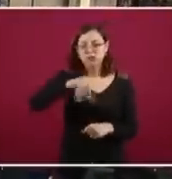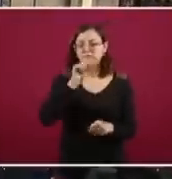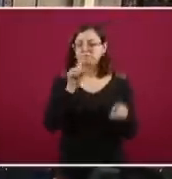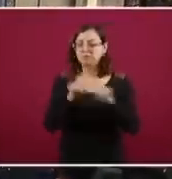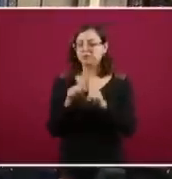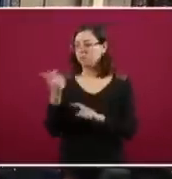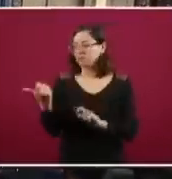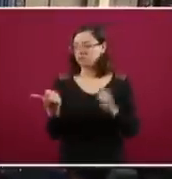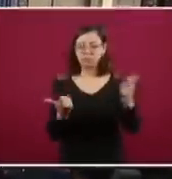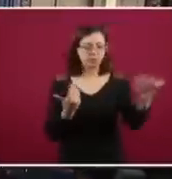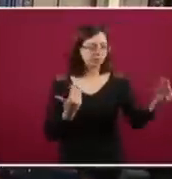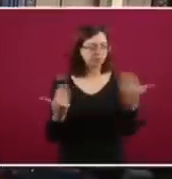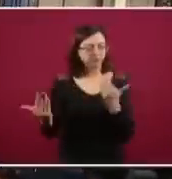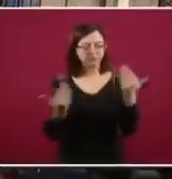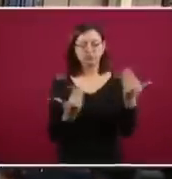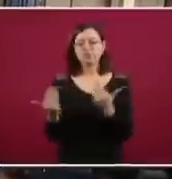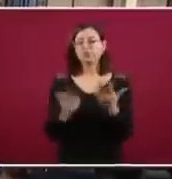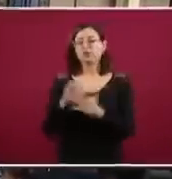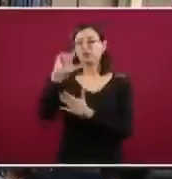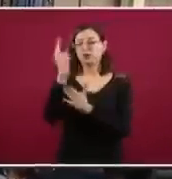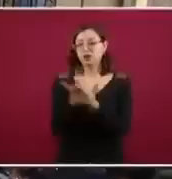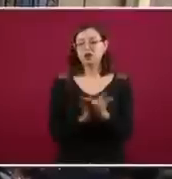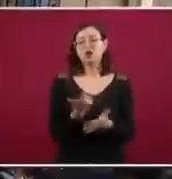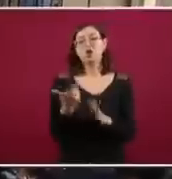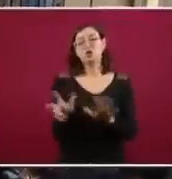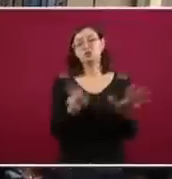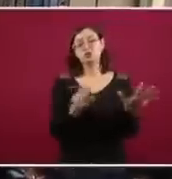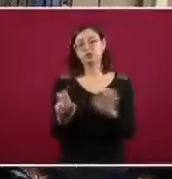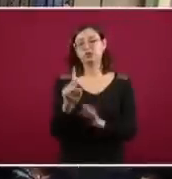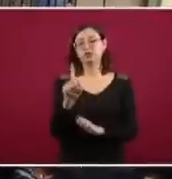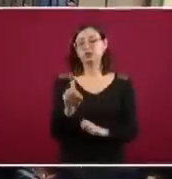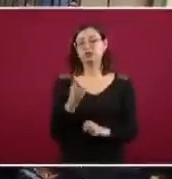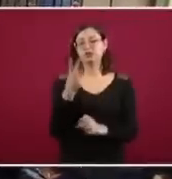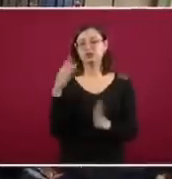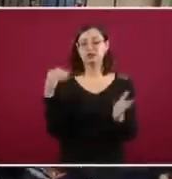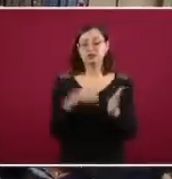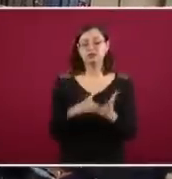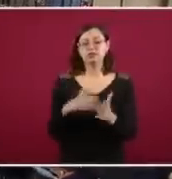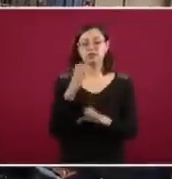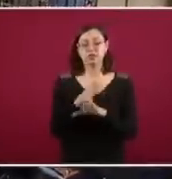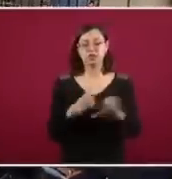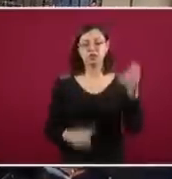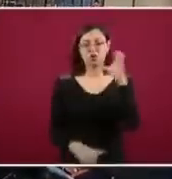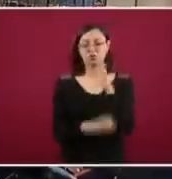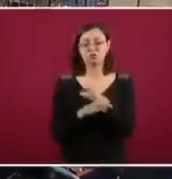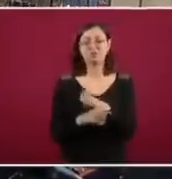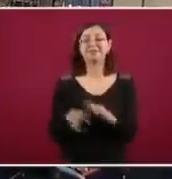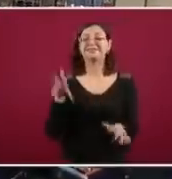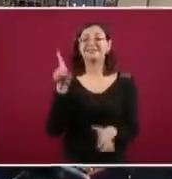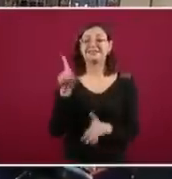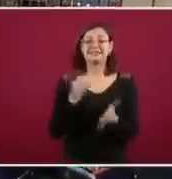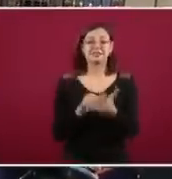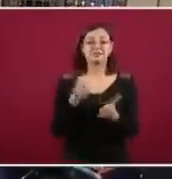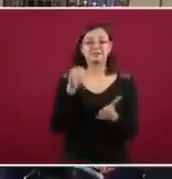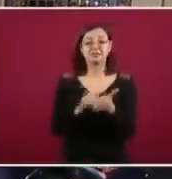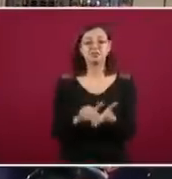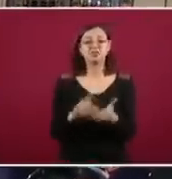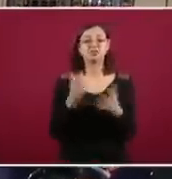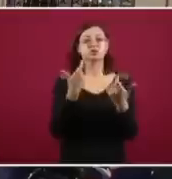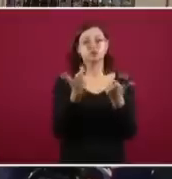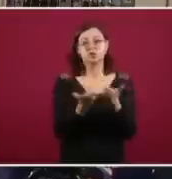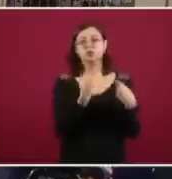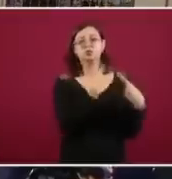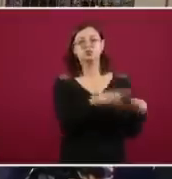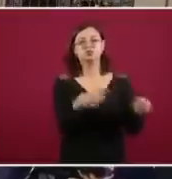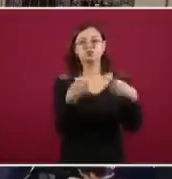los precios en un catálogo de 833,000 productos, con más de 30 millones de precios,